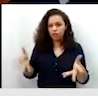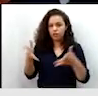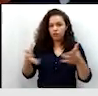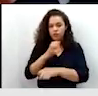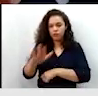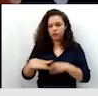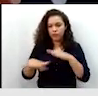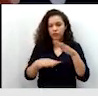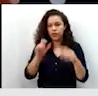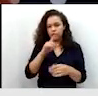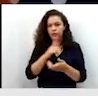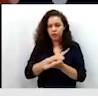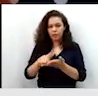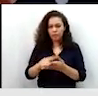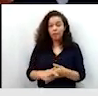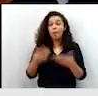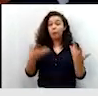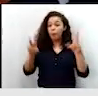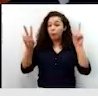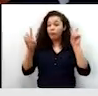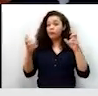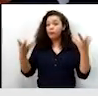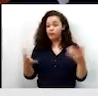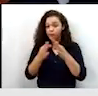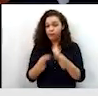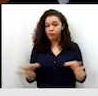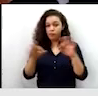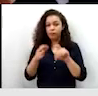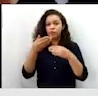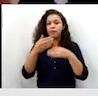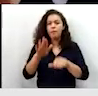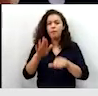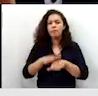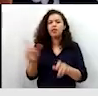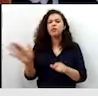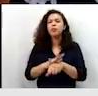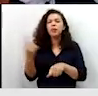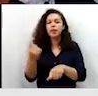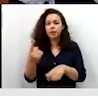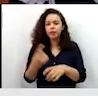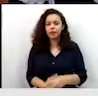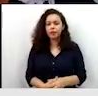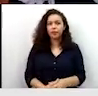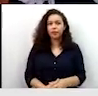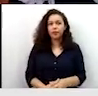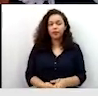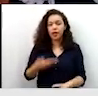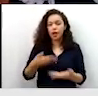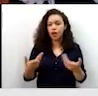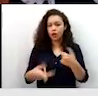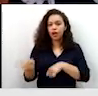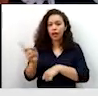bueno, esta temática es muy importante, sobre todo porque hoy, día a día,